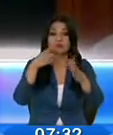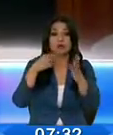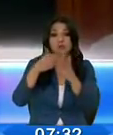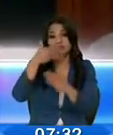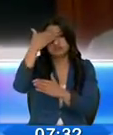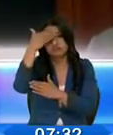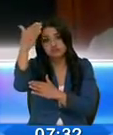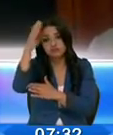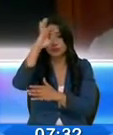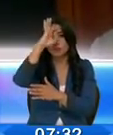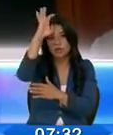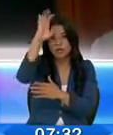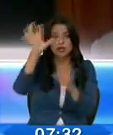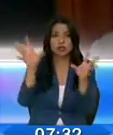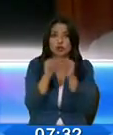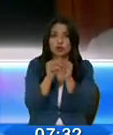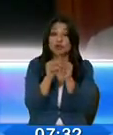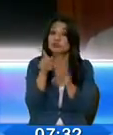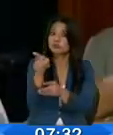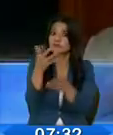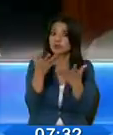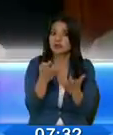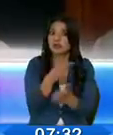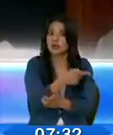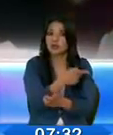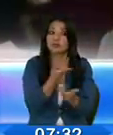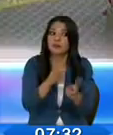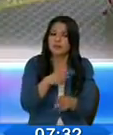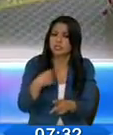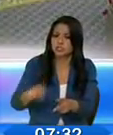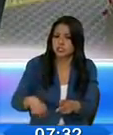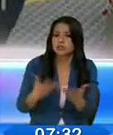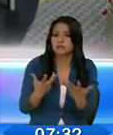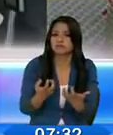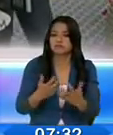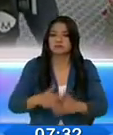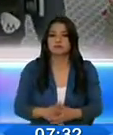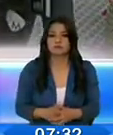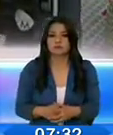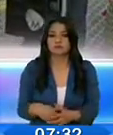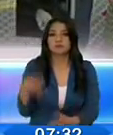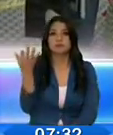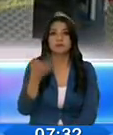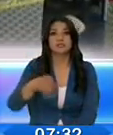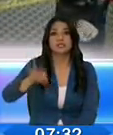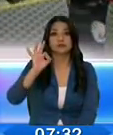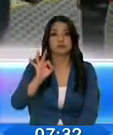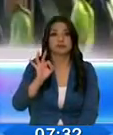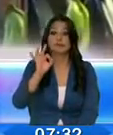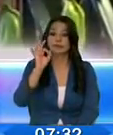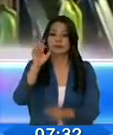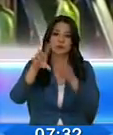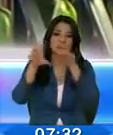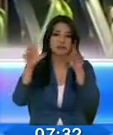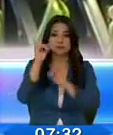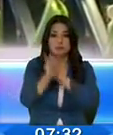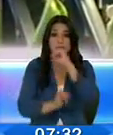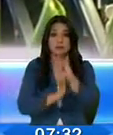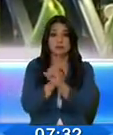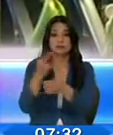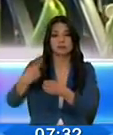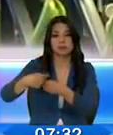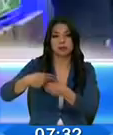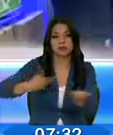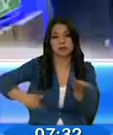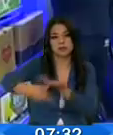Oriente, Turquía, están representando China incluso. Alrededor de 19 compradores internacionales